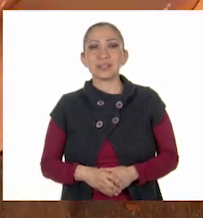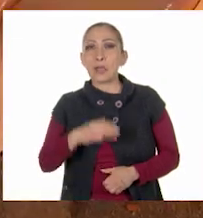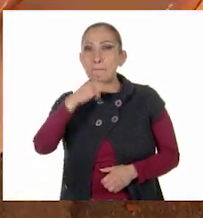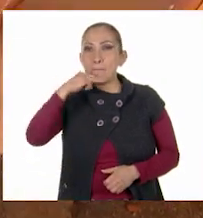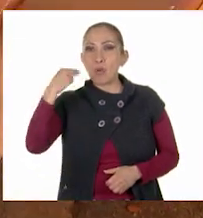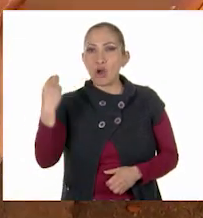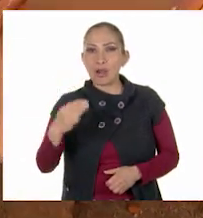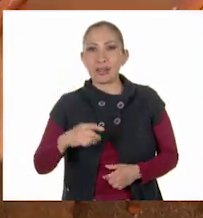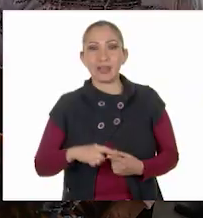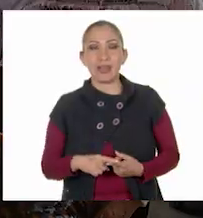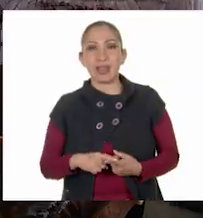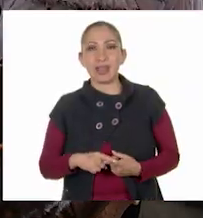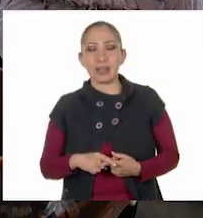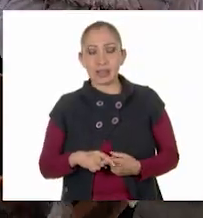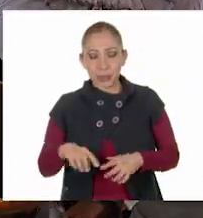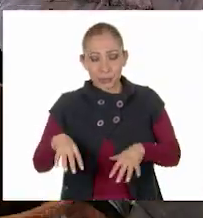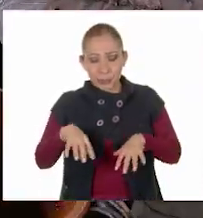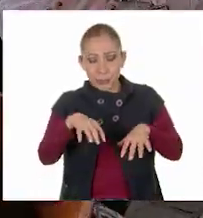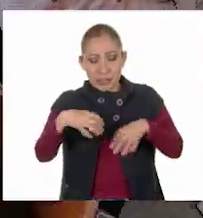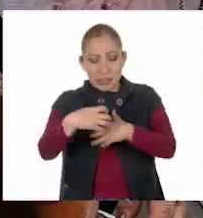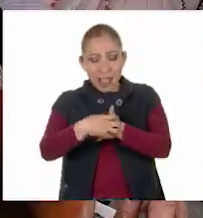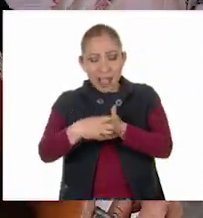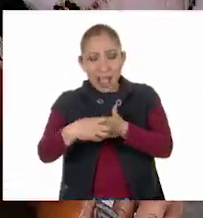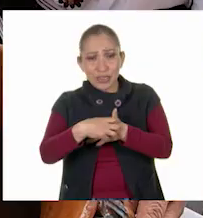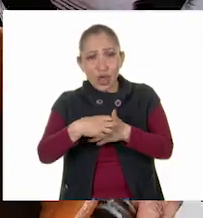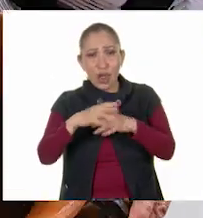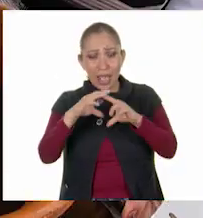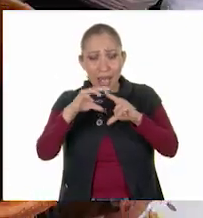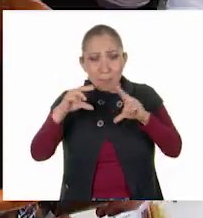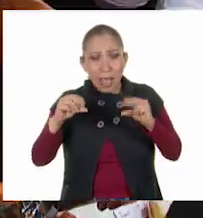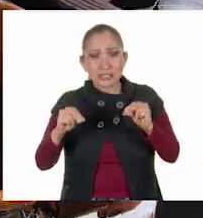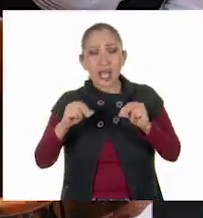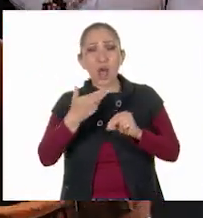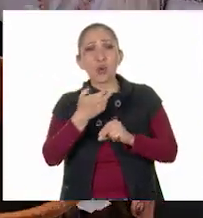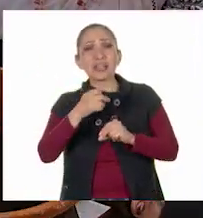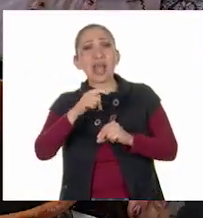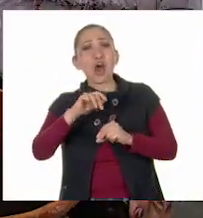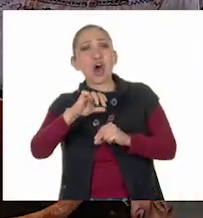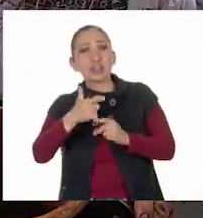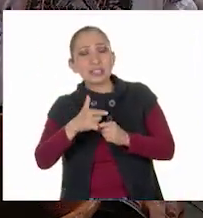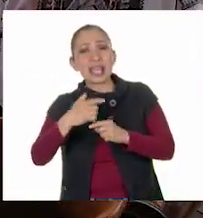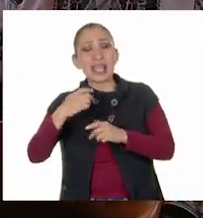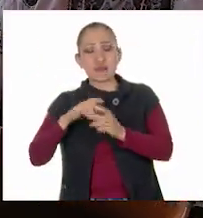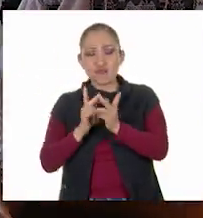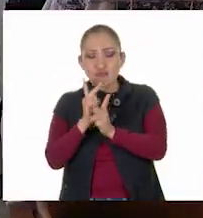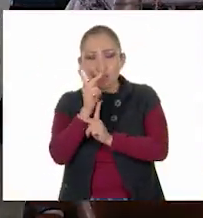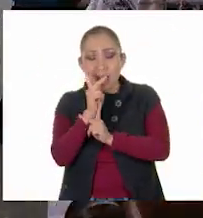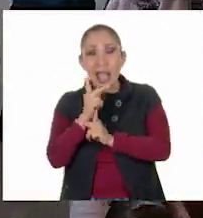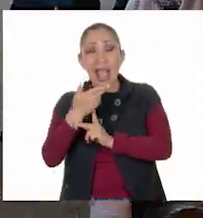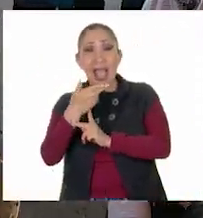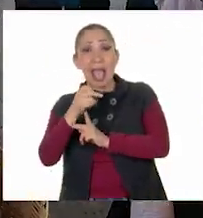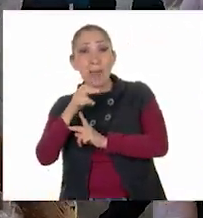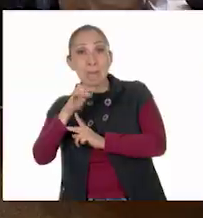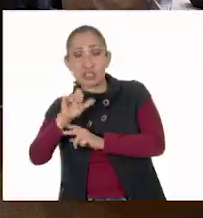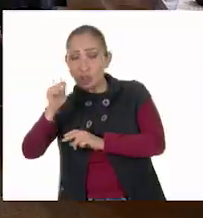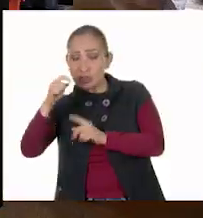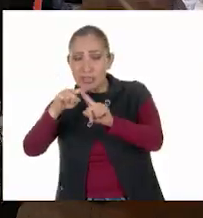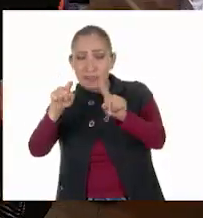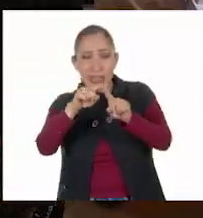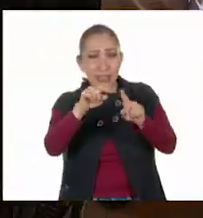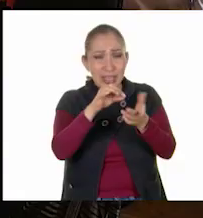Mole. Humeantes caldos que integran calabazas, huitlacoche, quelites, habas y otras